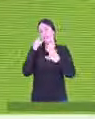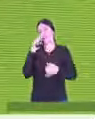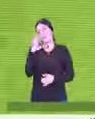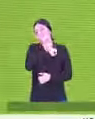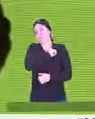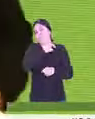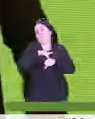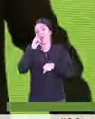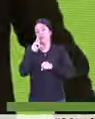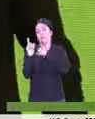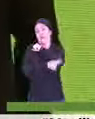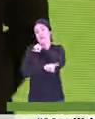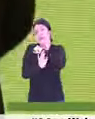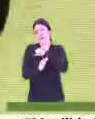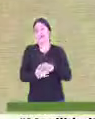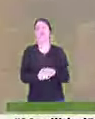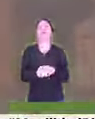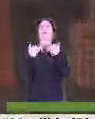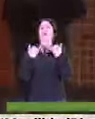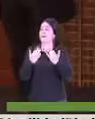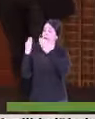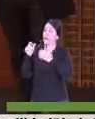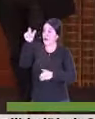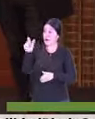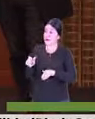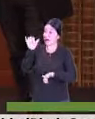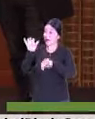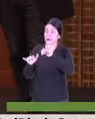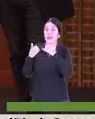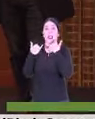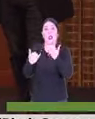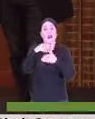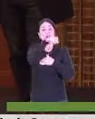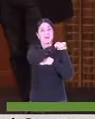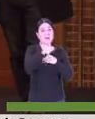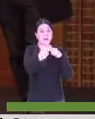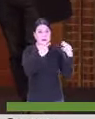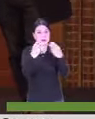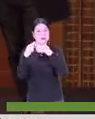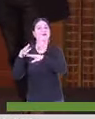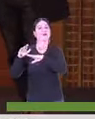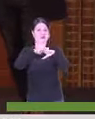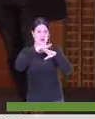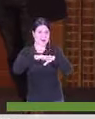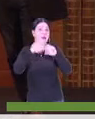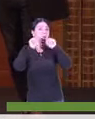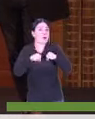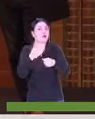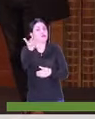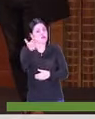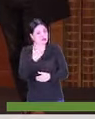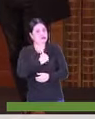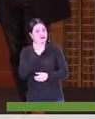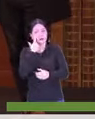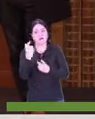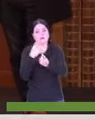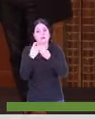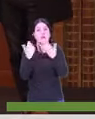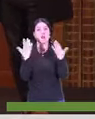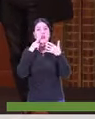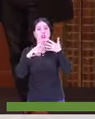sanción. Bueno, secretario, a las personas que están conectadas quiero recordarles que también pueden dejarnos sus preguntas en la cuenta de